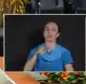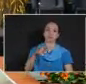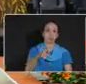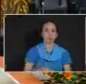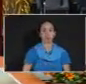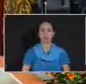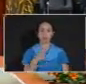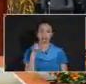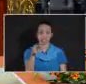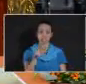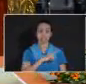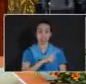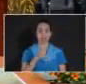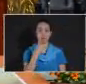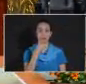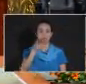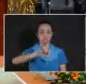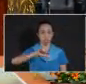maldito.